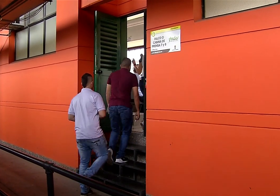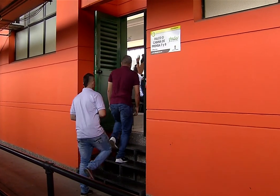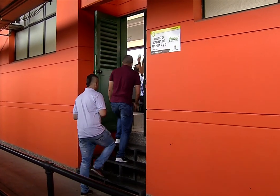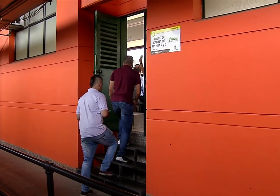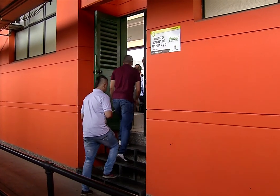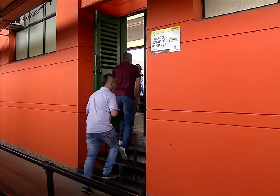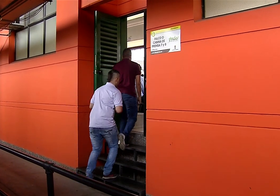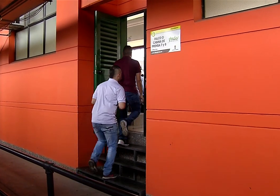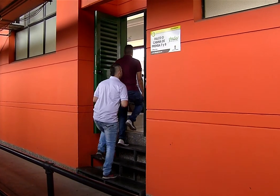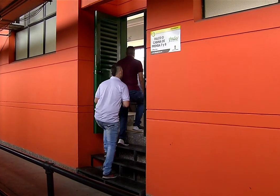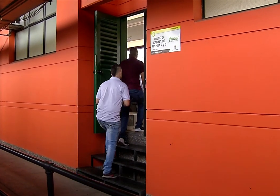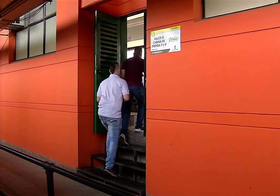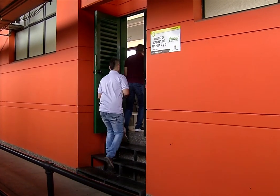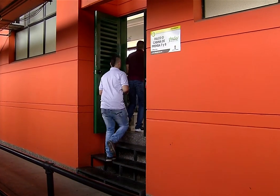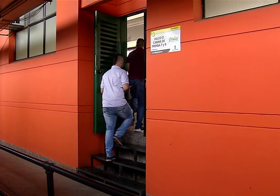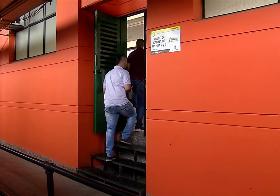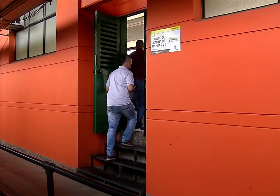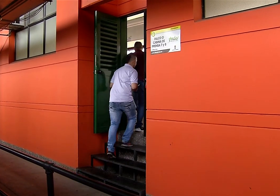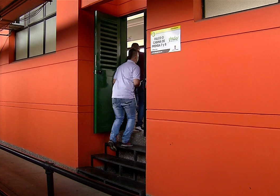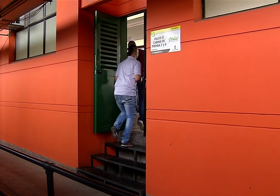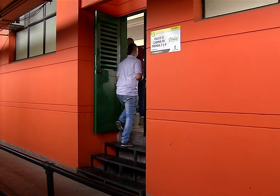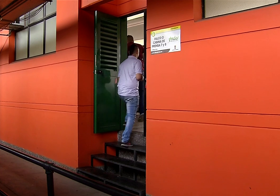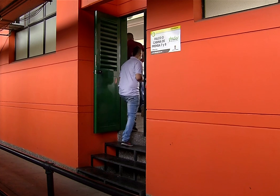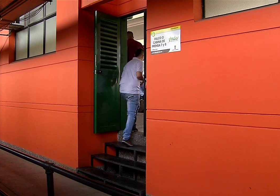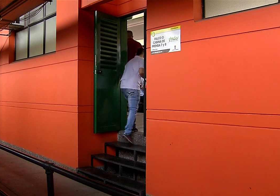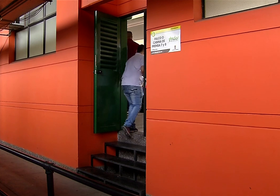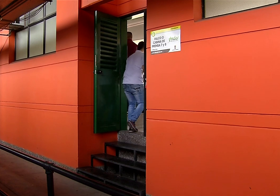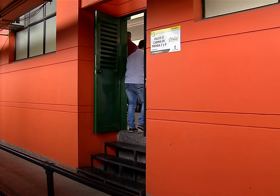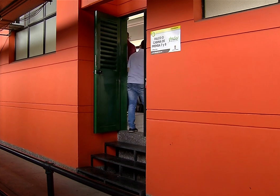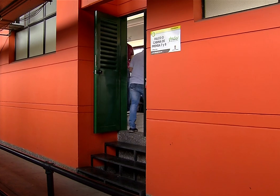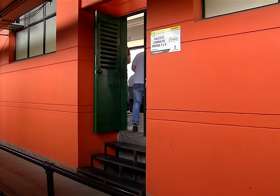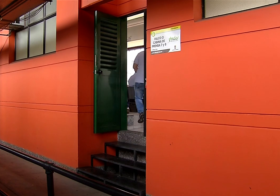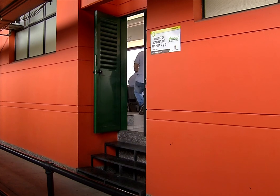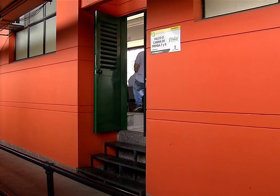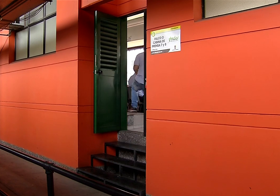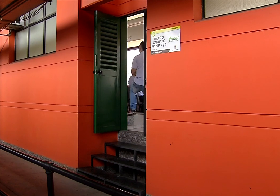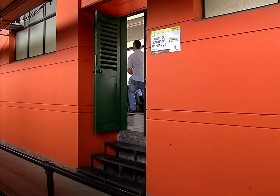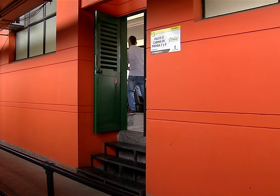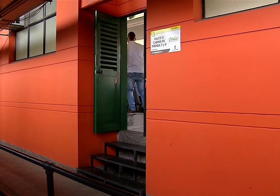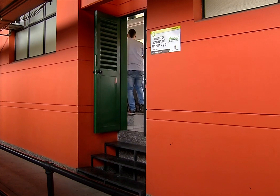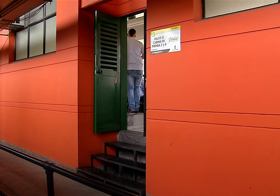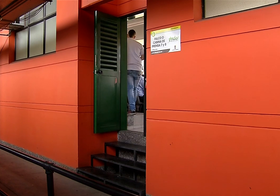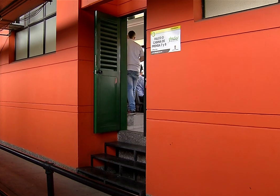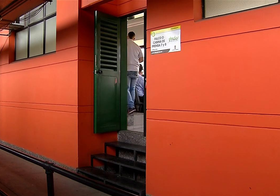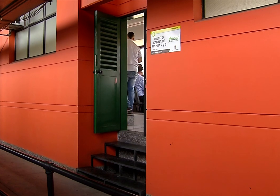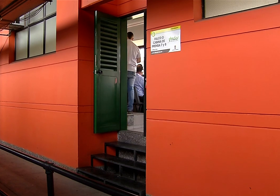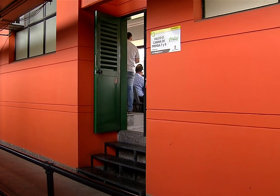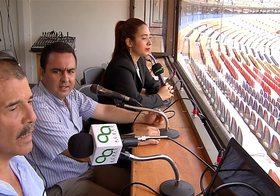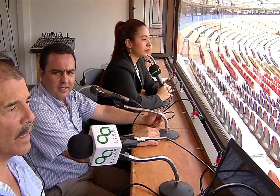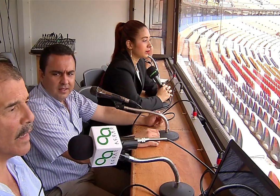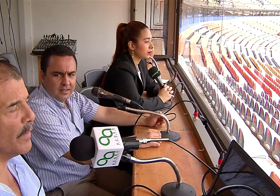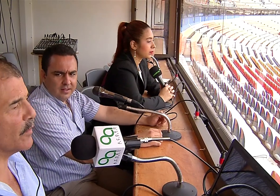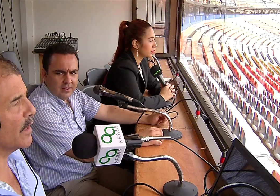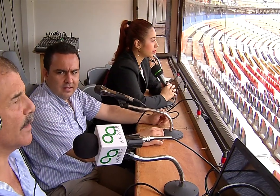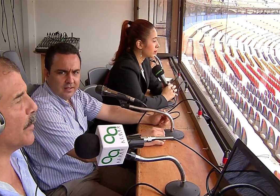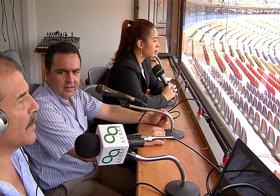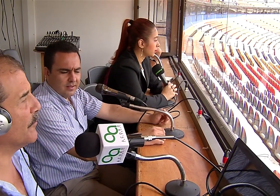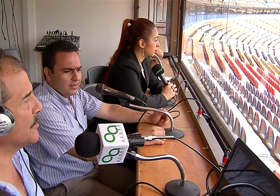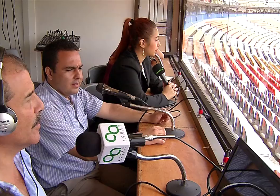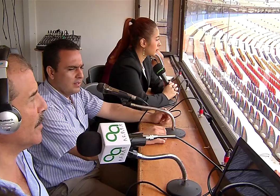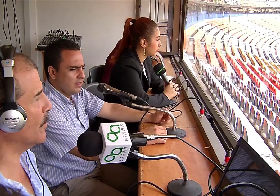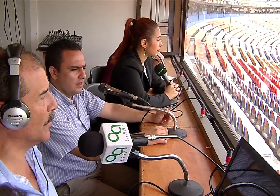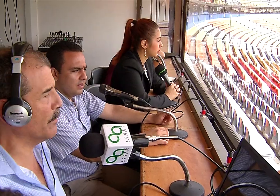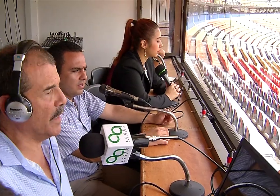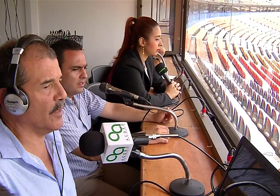Freddy, ya tenemos todos los audios para el programa. Ya estamos listos, entonces vamos a arrancar con nuestro programa de hoy. Amigos del